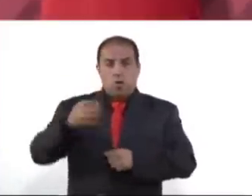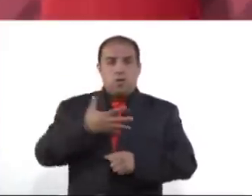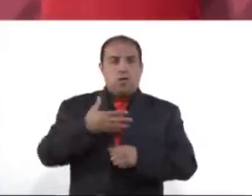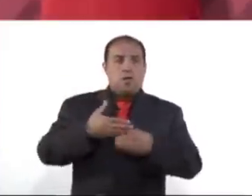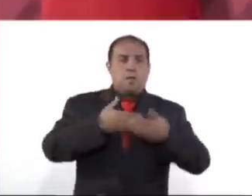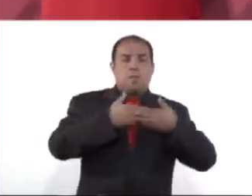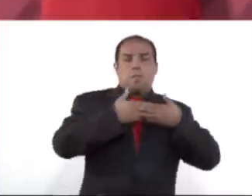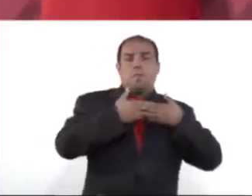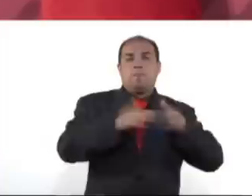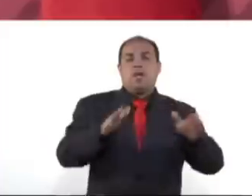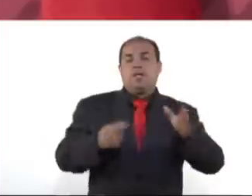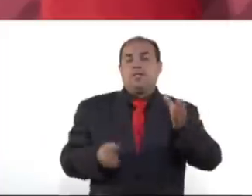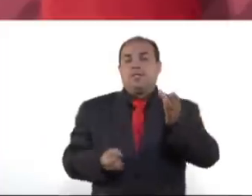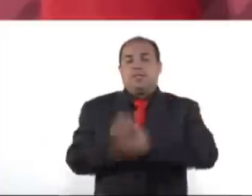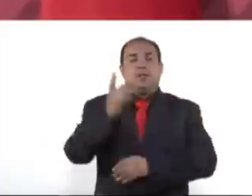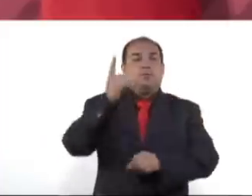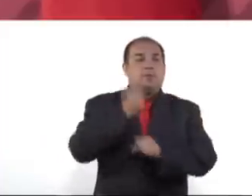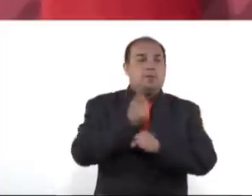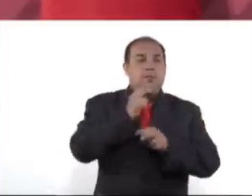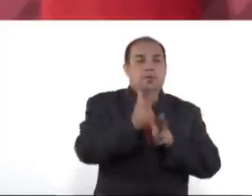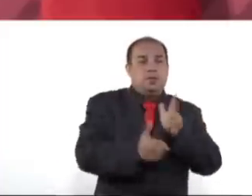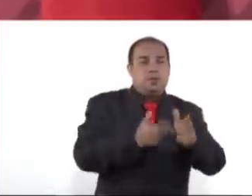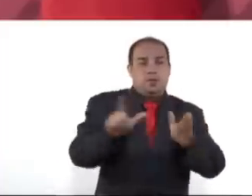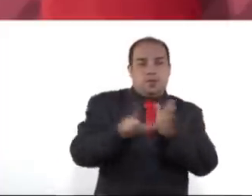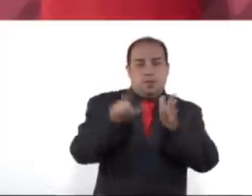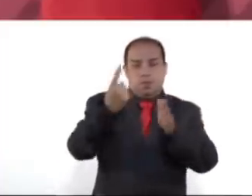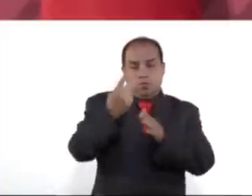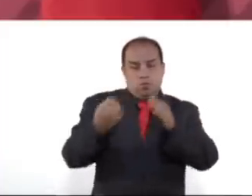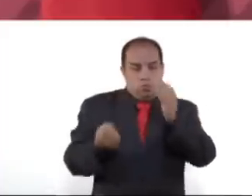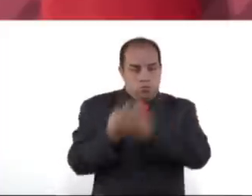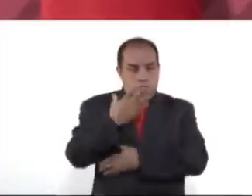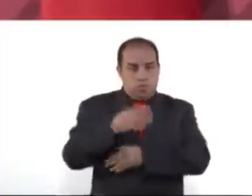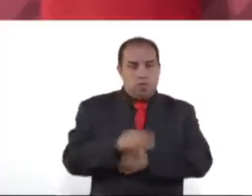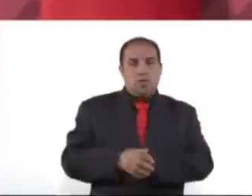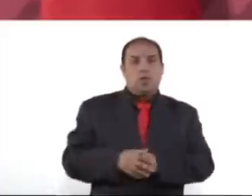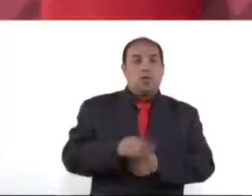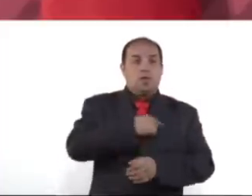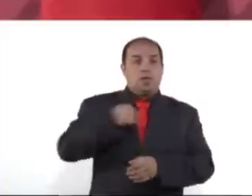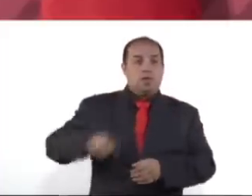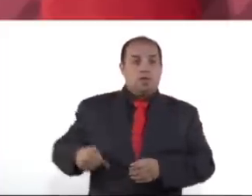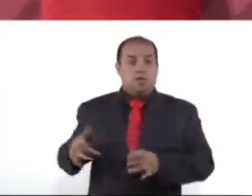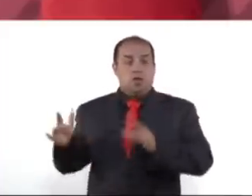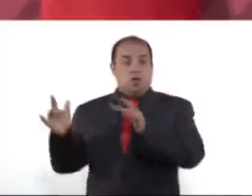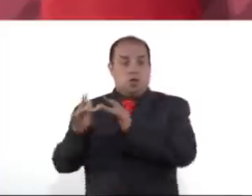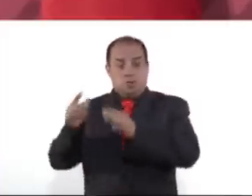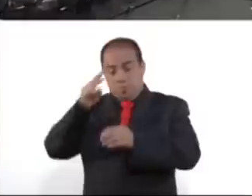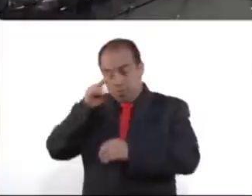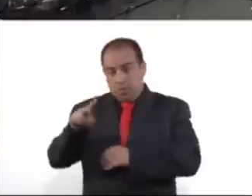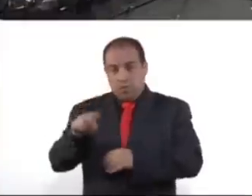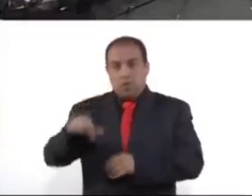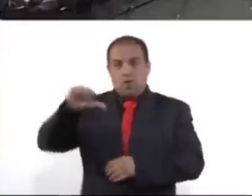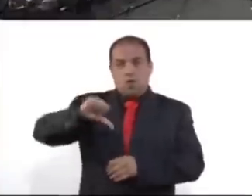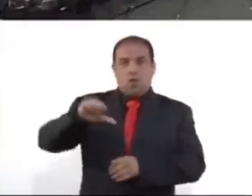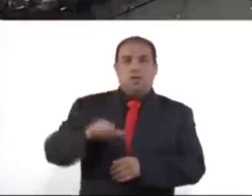Del primer tren de la nueva línea 1 Desde China hasta México Así que por eso estamos de pie